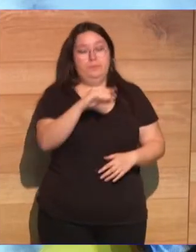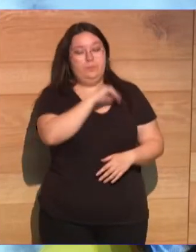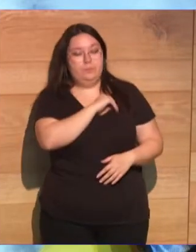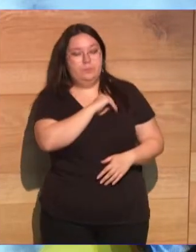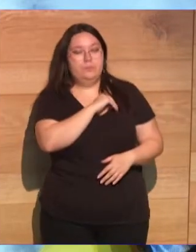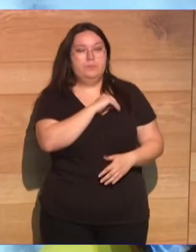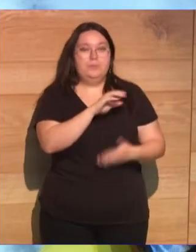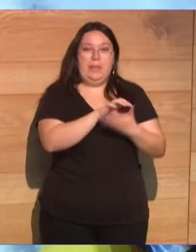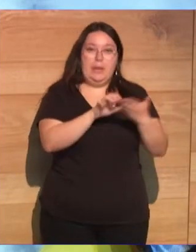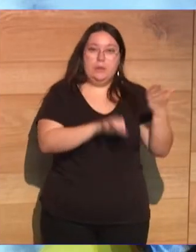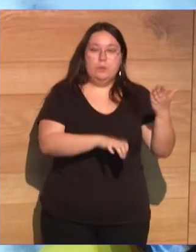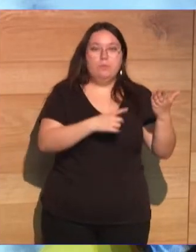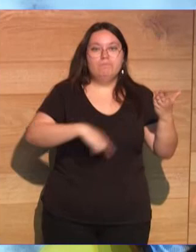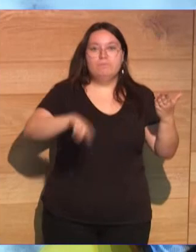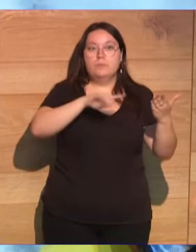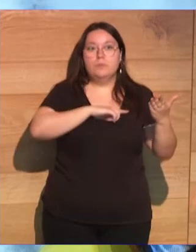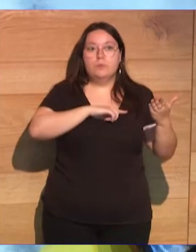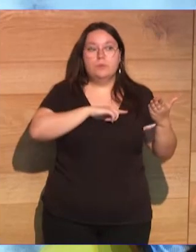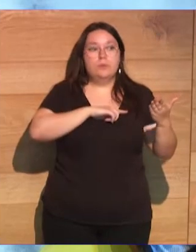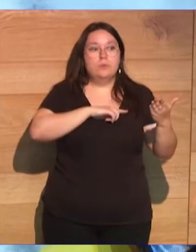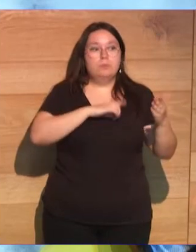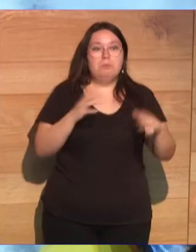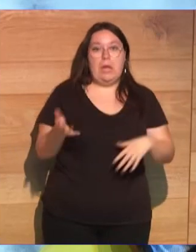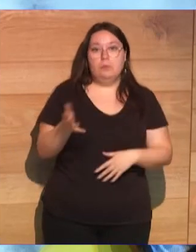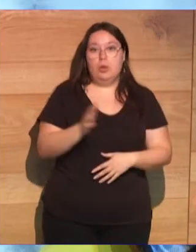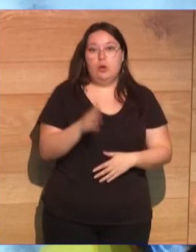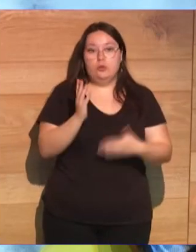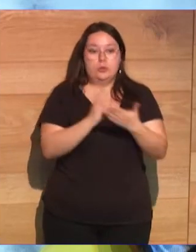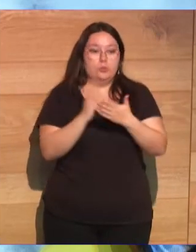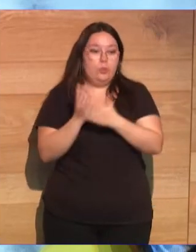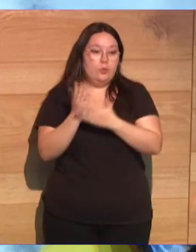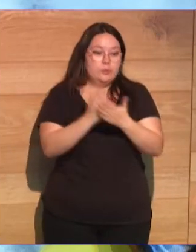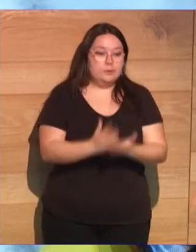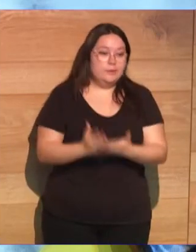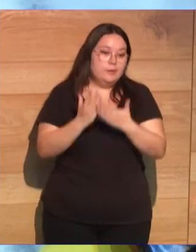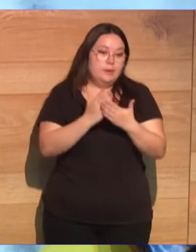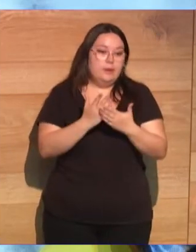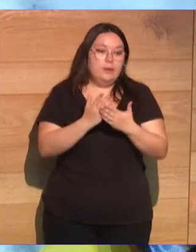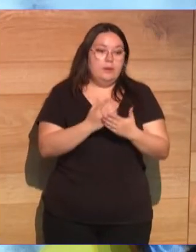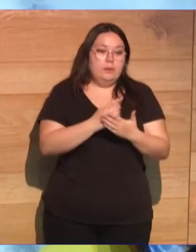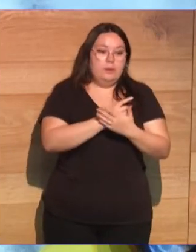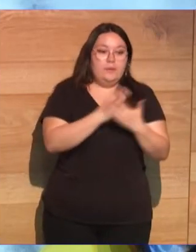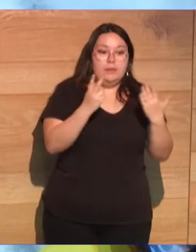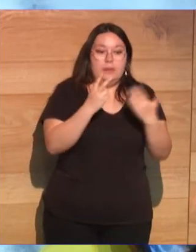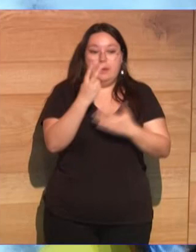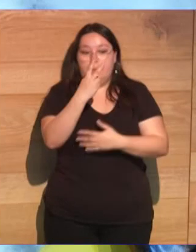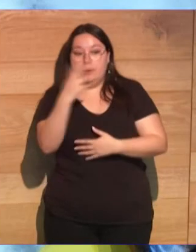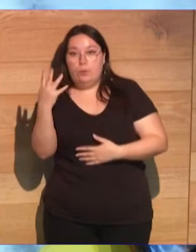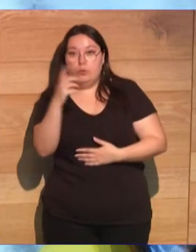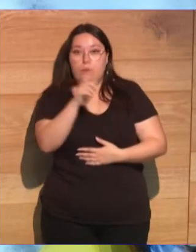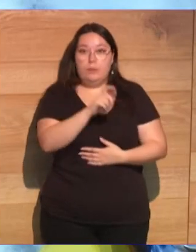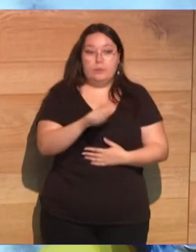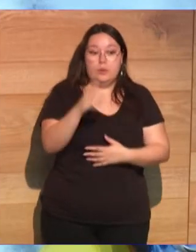poníamos en el artículo, estamos en torno al, según los estudios que se hacen, en torno al 17, al 24 de jóvenes